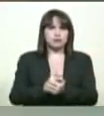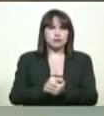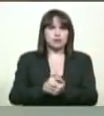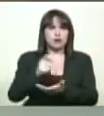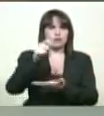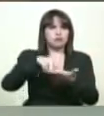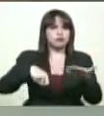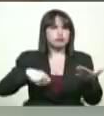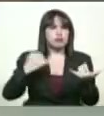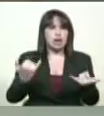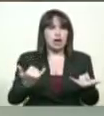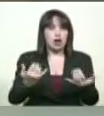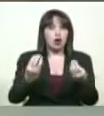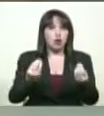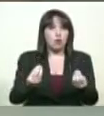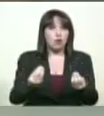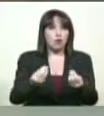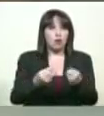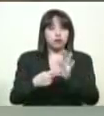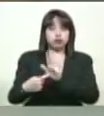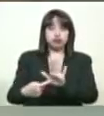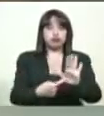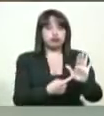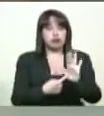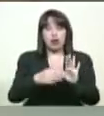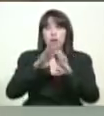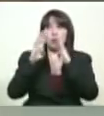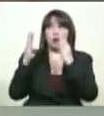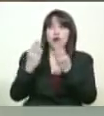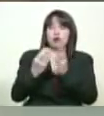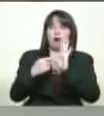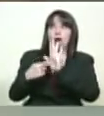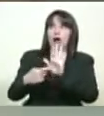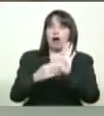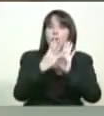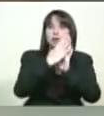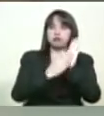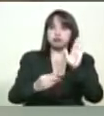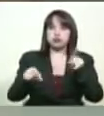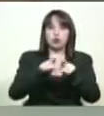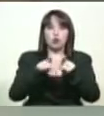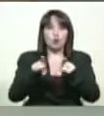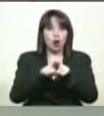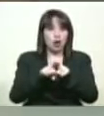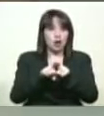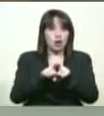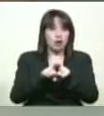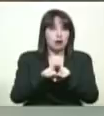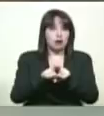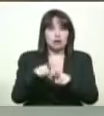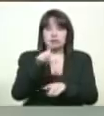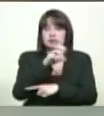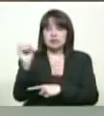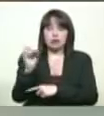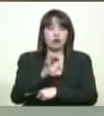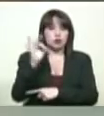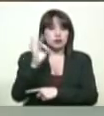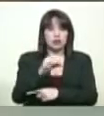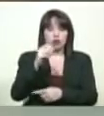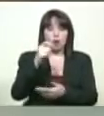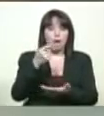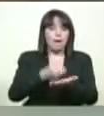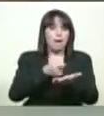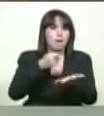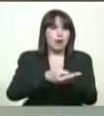debe estar en la vanguardia del mundo en pago electrónico debemos llegar a un momento de tener 100% pago electrónico